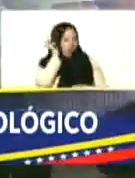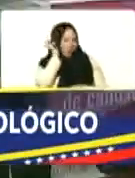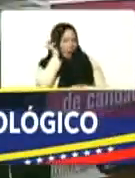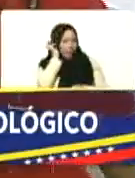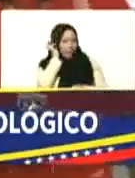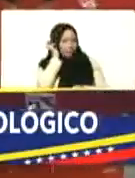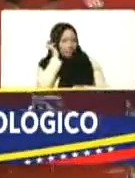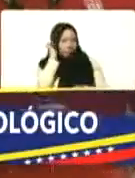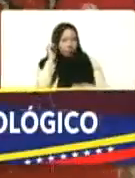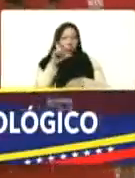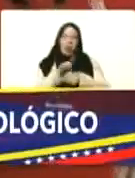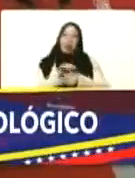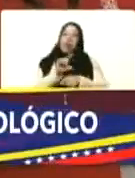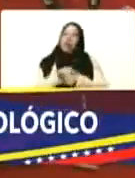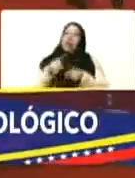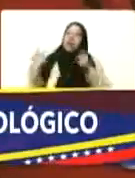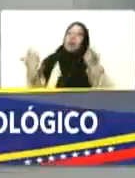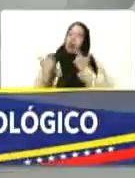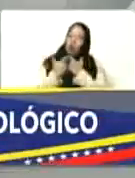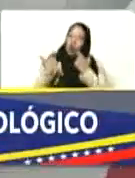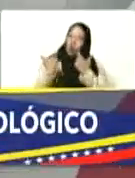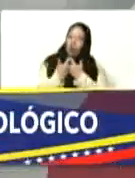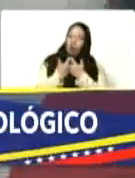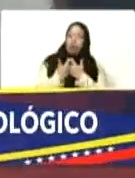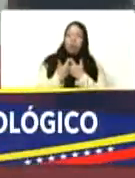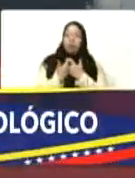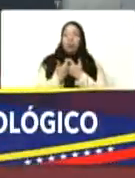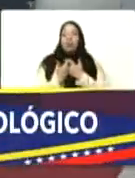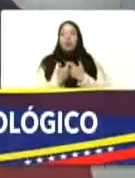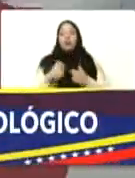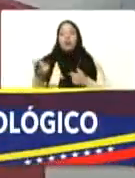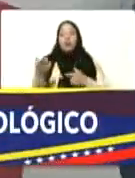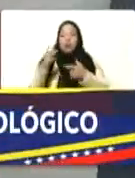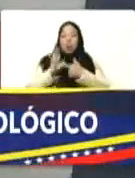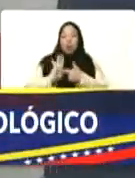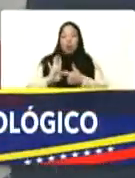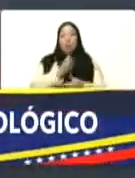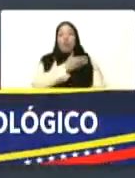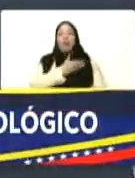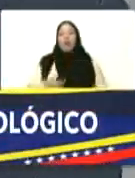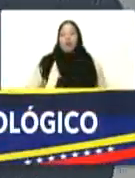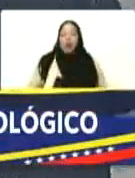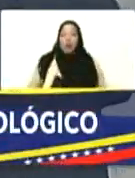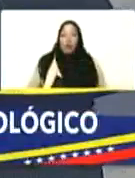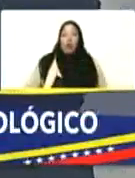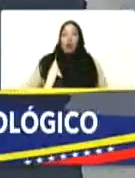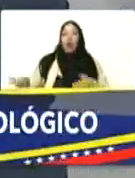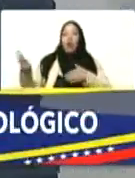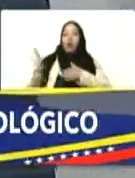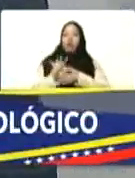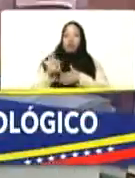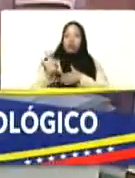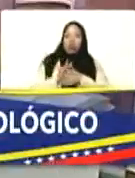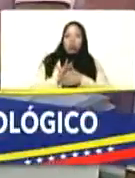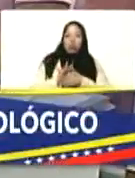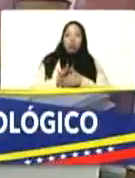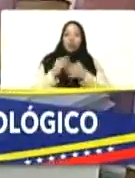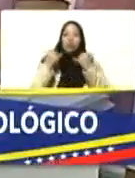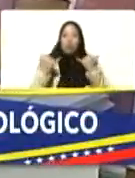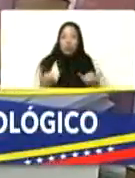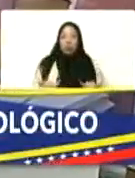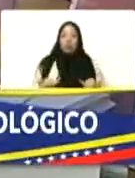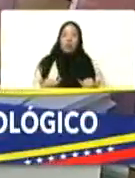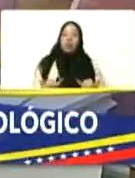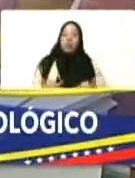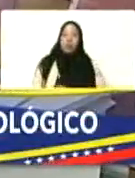una guerrera, Milagro Montilla, quien nos va a ilustrar, presidente, de cómo funciona esta farmacia desde el punto de vista